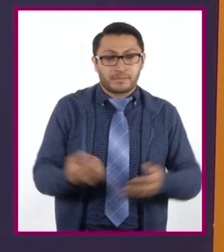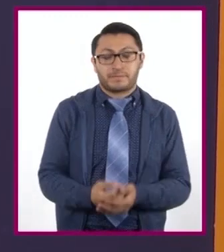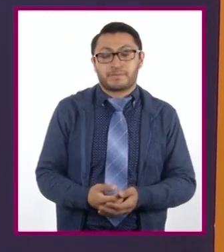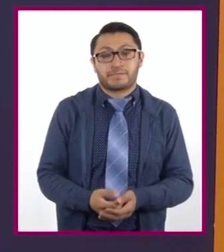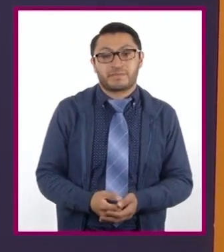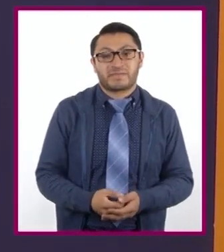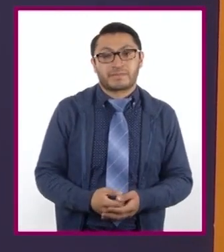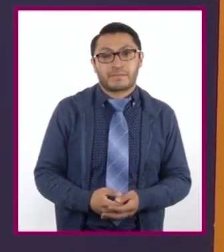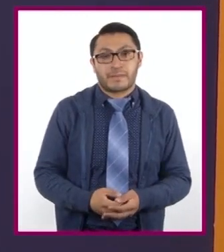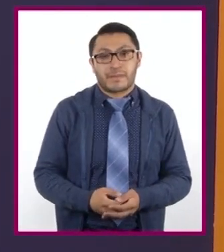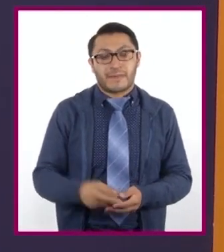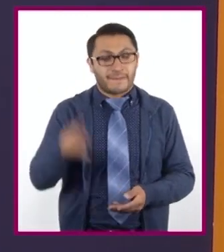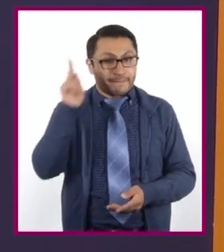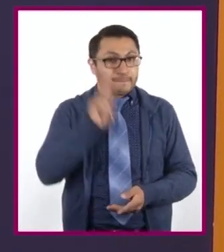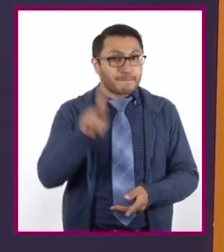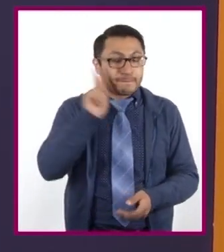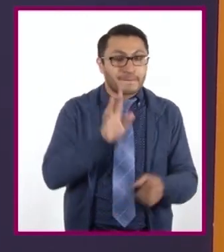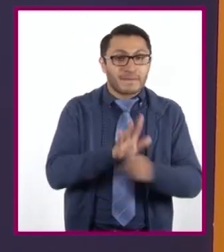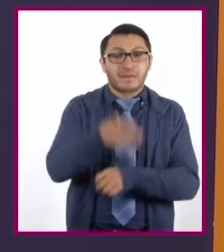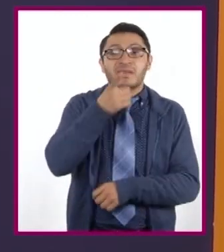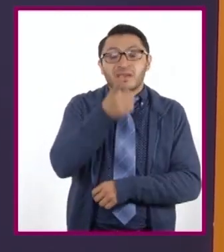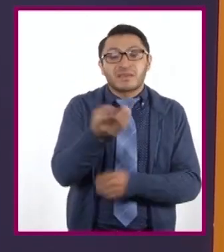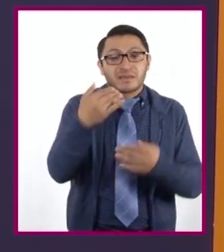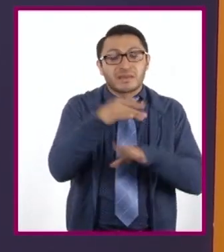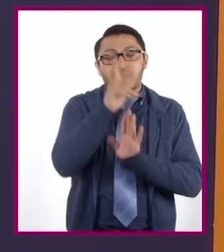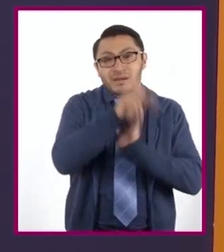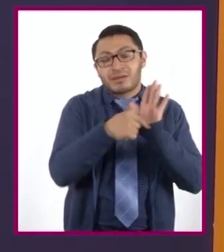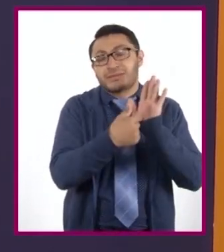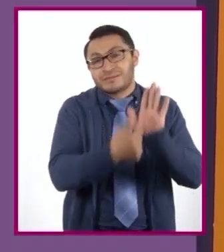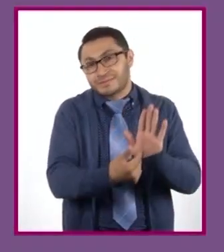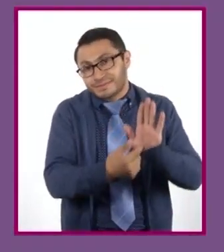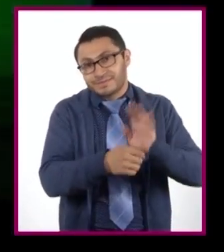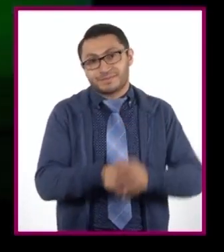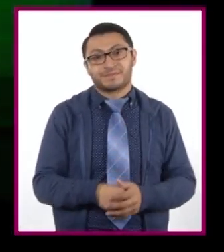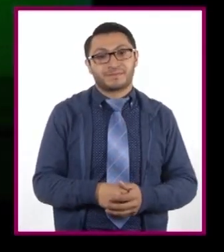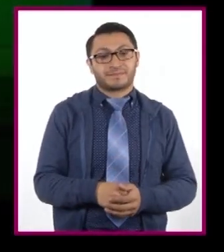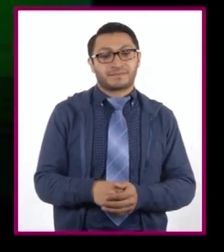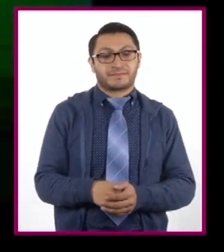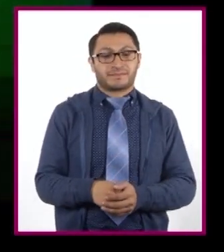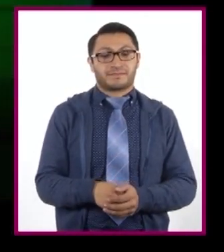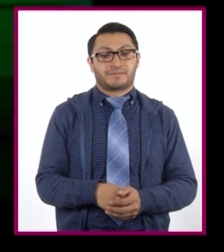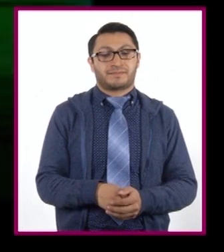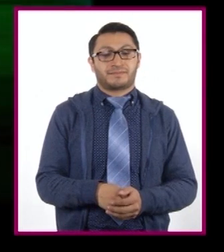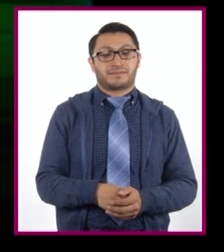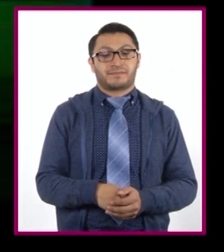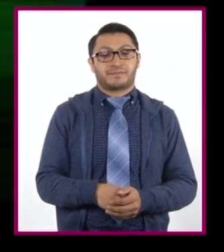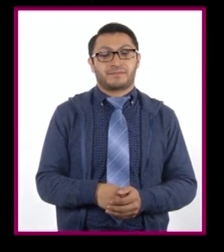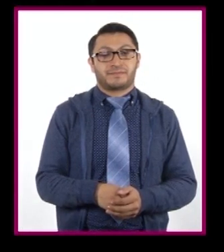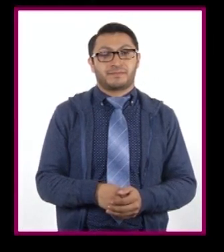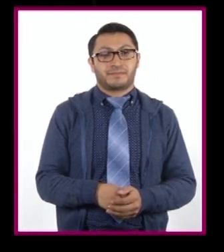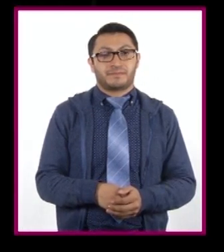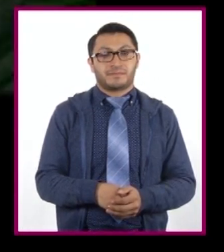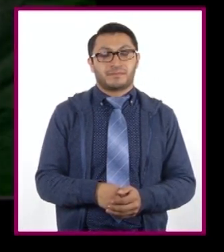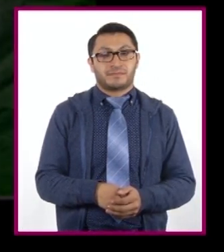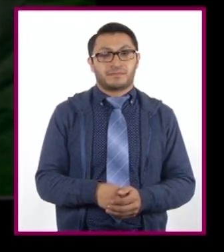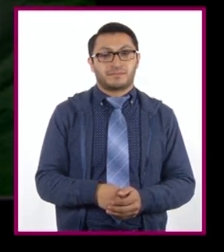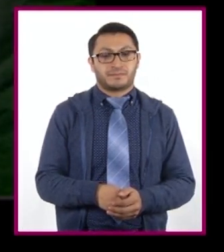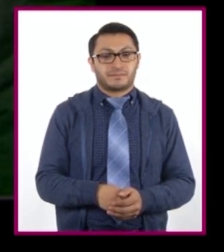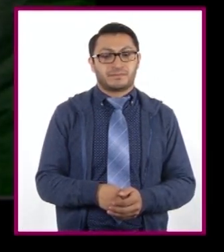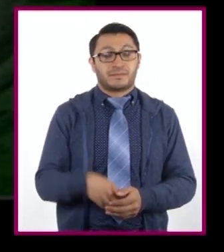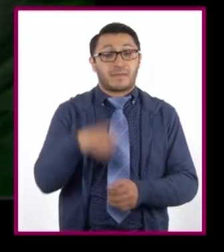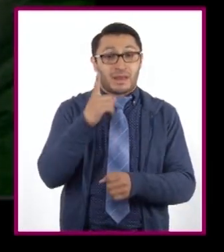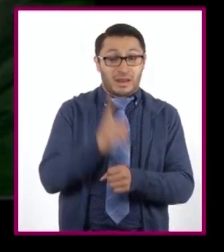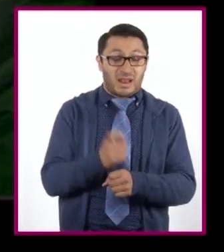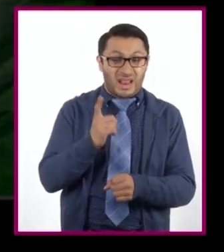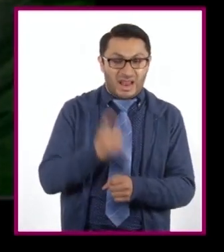Veamos lo que nos dicen al respecto en el siguiente video. Primero